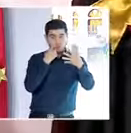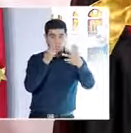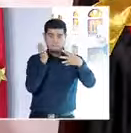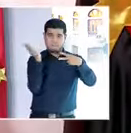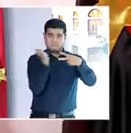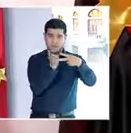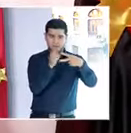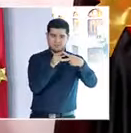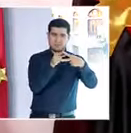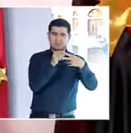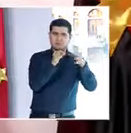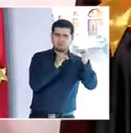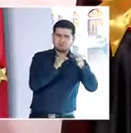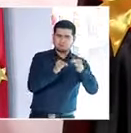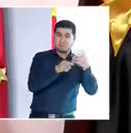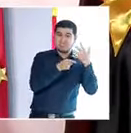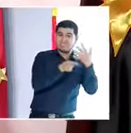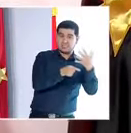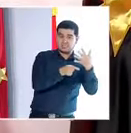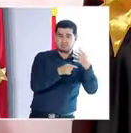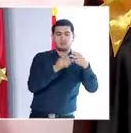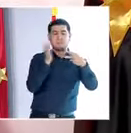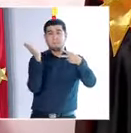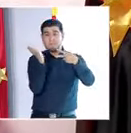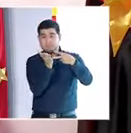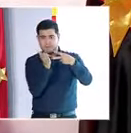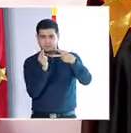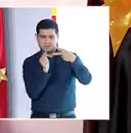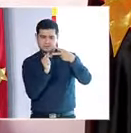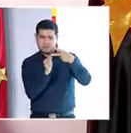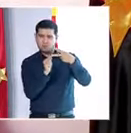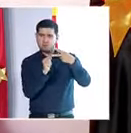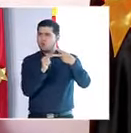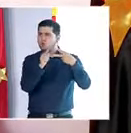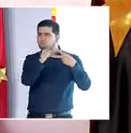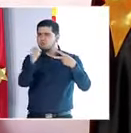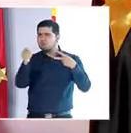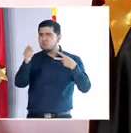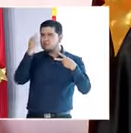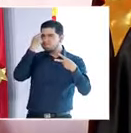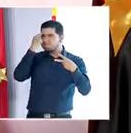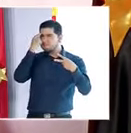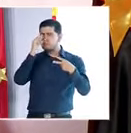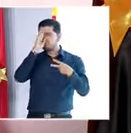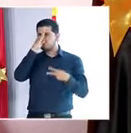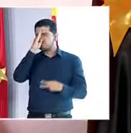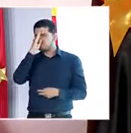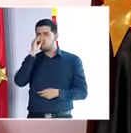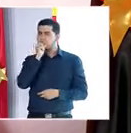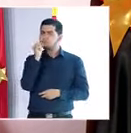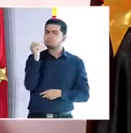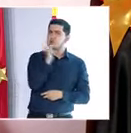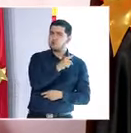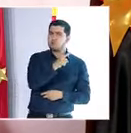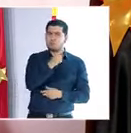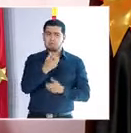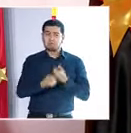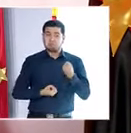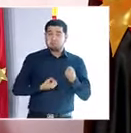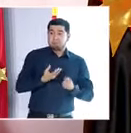se centrará en dar respuesta a las preguntas por parte de nuestros asistentes o a las formuladas por los ciudadanos a través de los